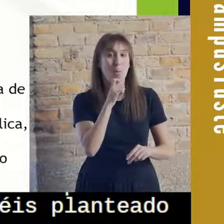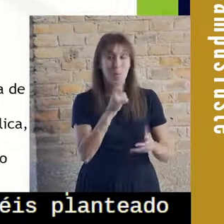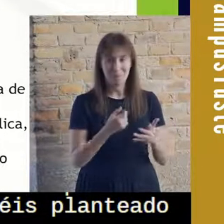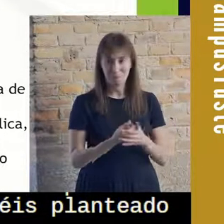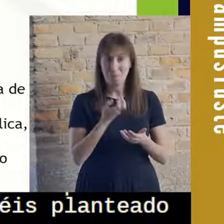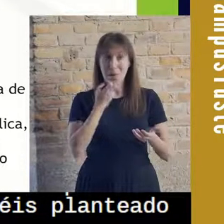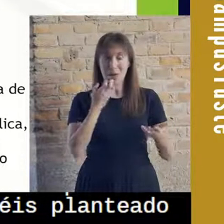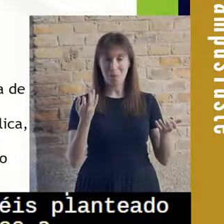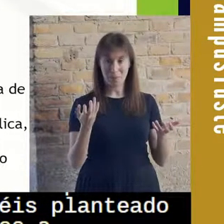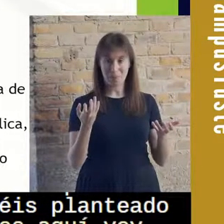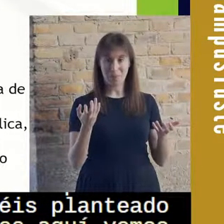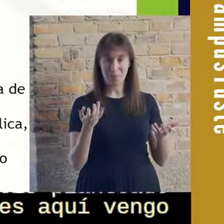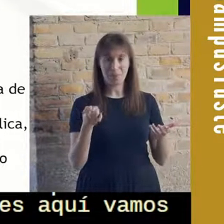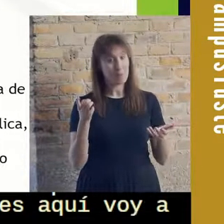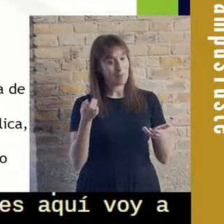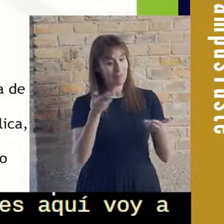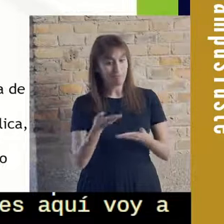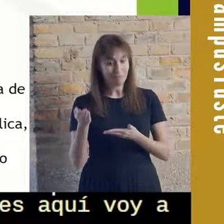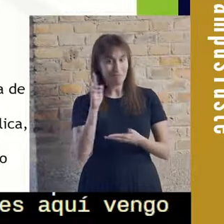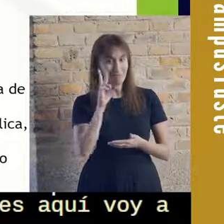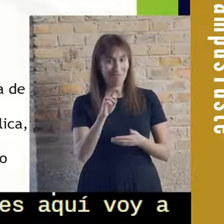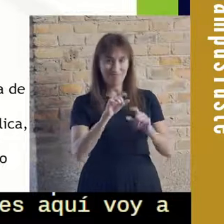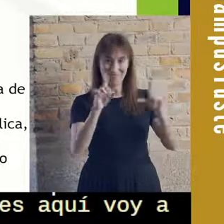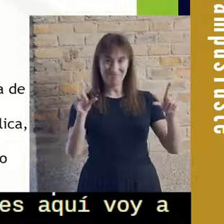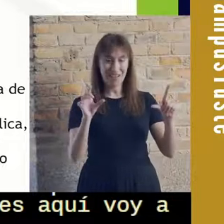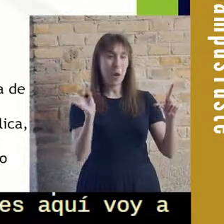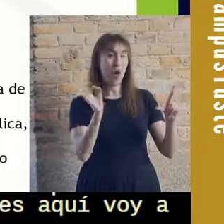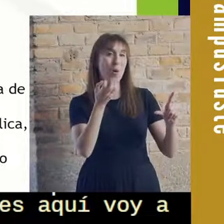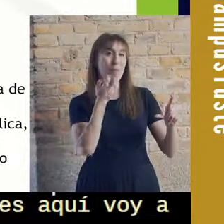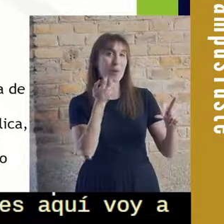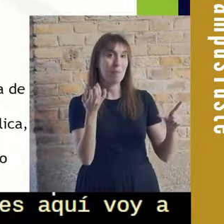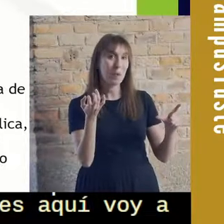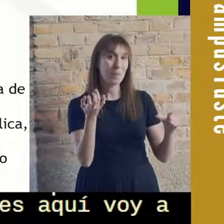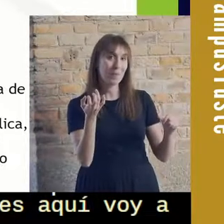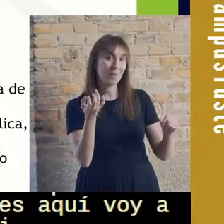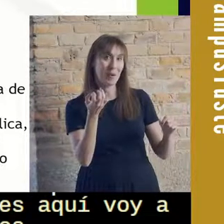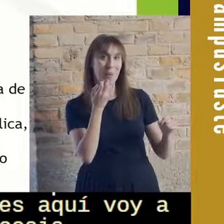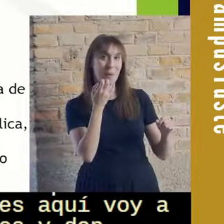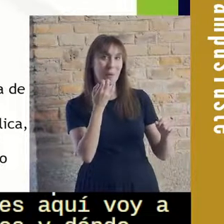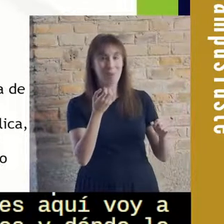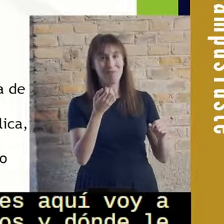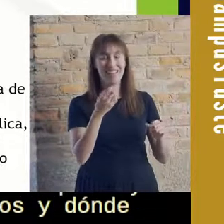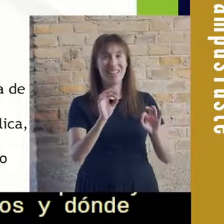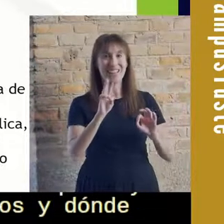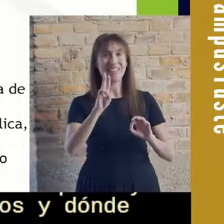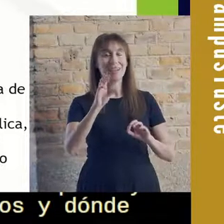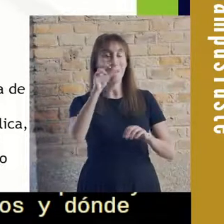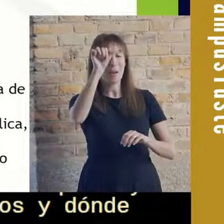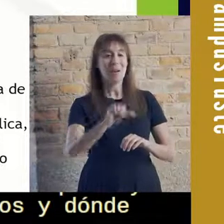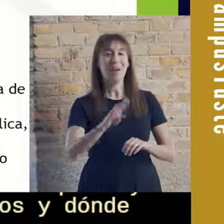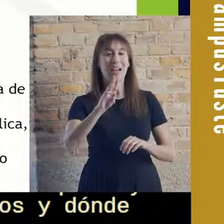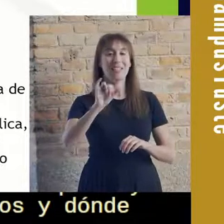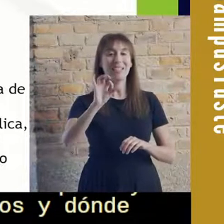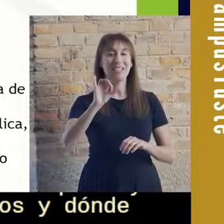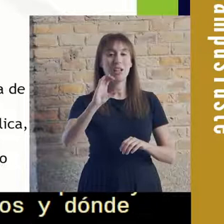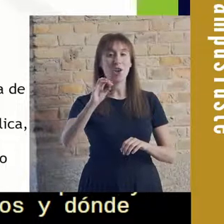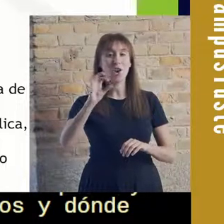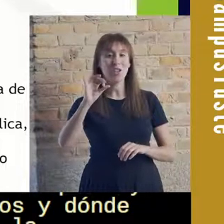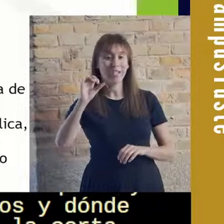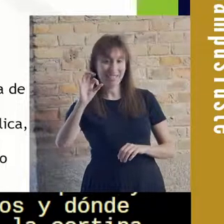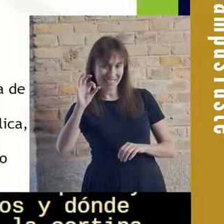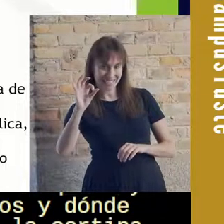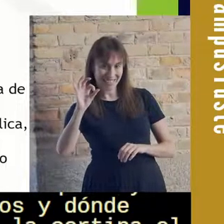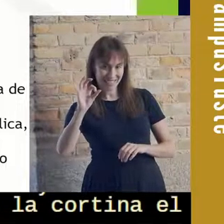Pues aquí vengo yo a contarlo o cómo vemos la típica escena de psicosis donde levanta el cuchillo está la chica duchándose con la